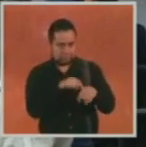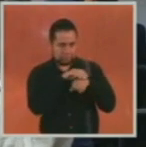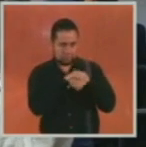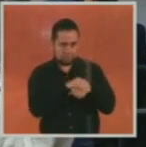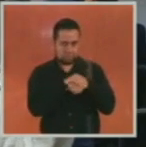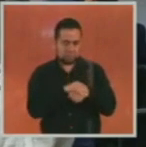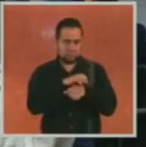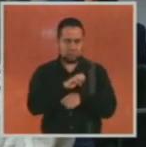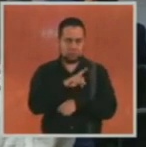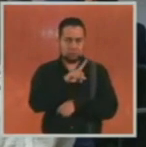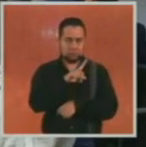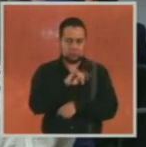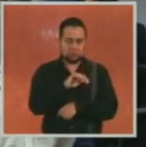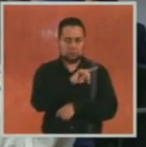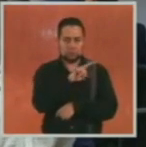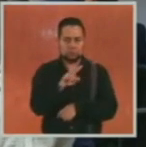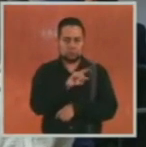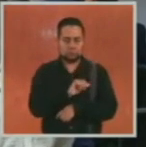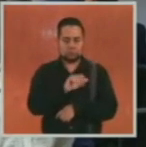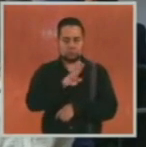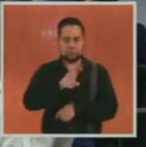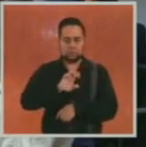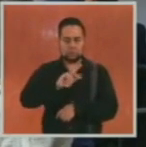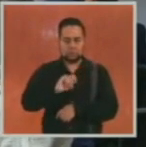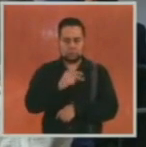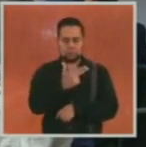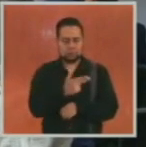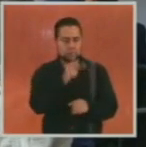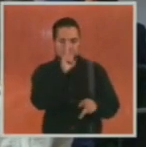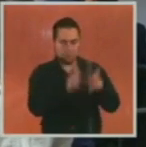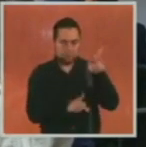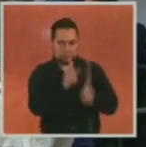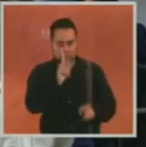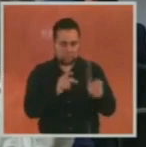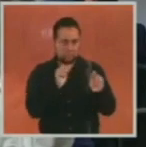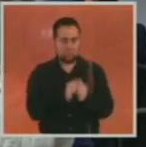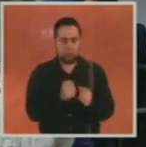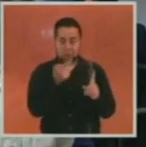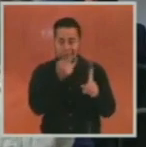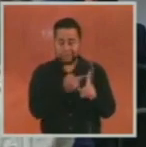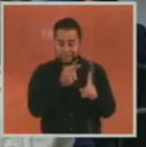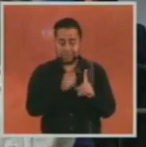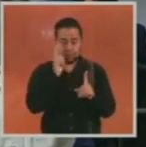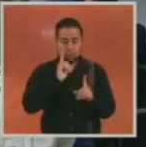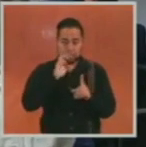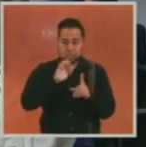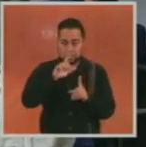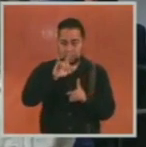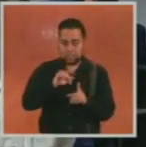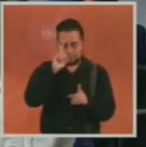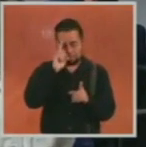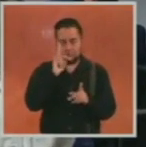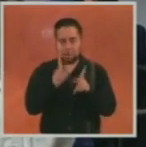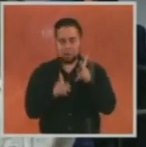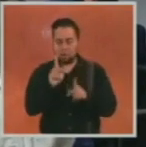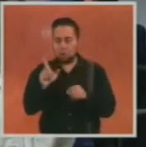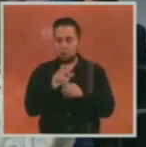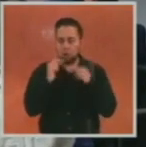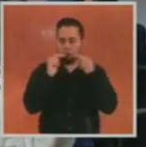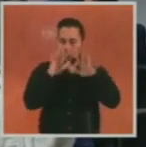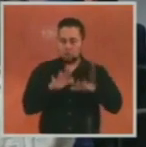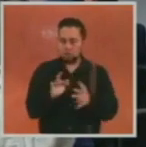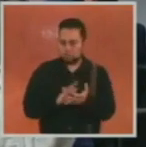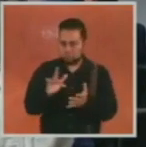Elizabeth que practique con ustedes y con él Y pues se coordine estos trabajos Muchas